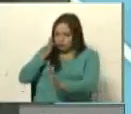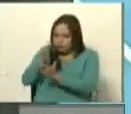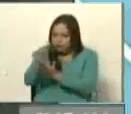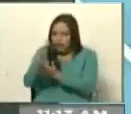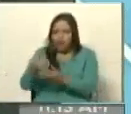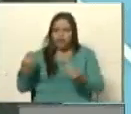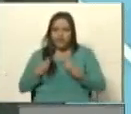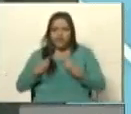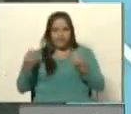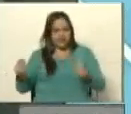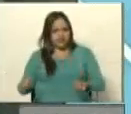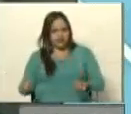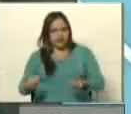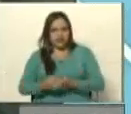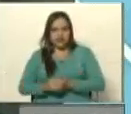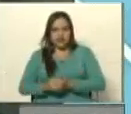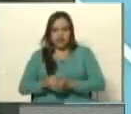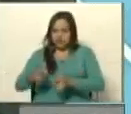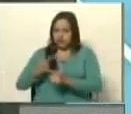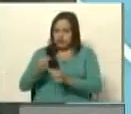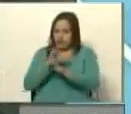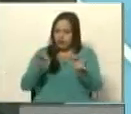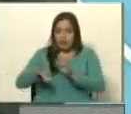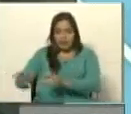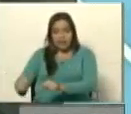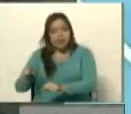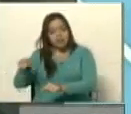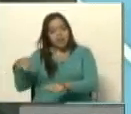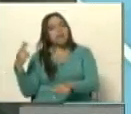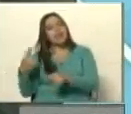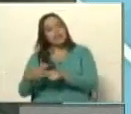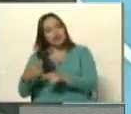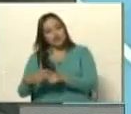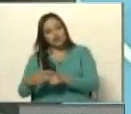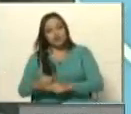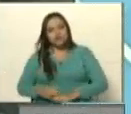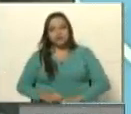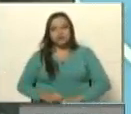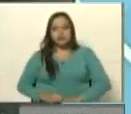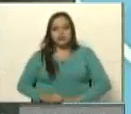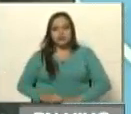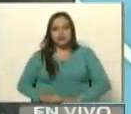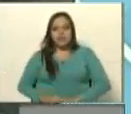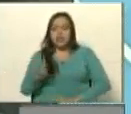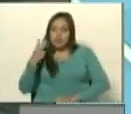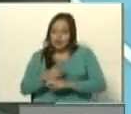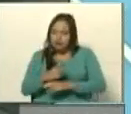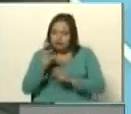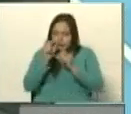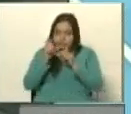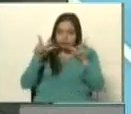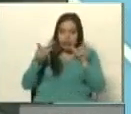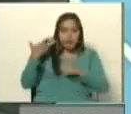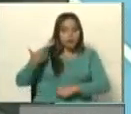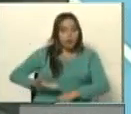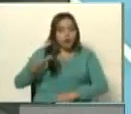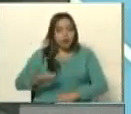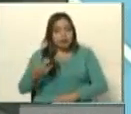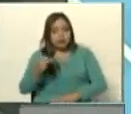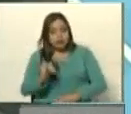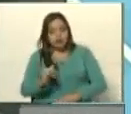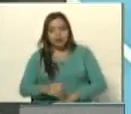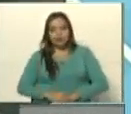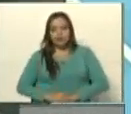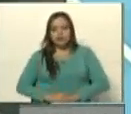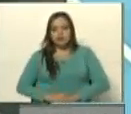y es el modelo neoliberal. Es peligroso. Y yo creo que también deberíamos darnos cuenta que por la importancia que entonces tiene